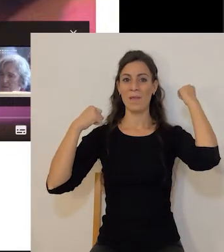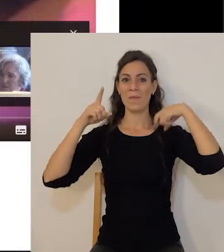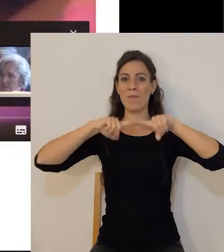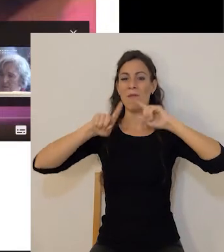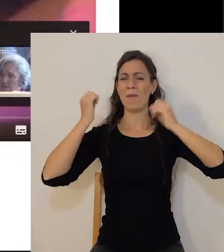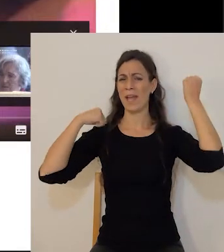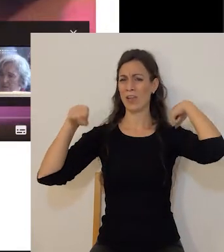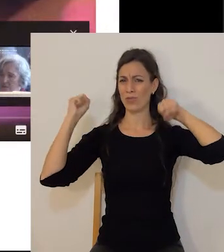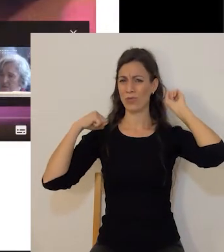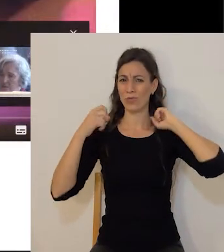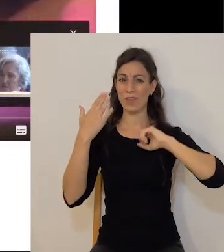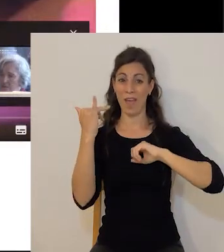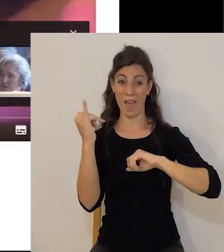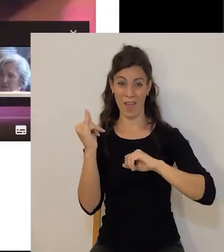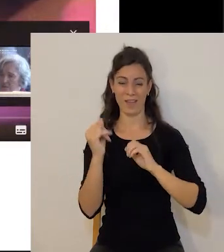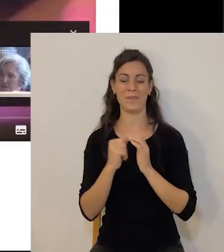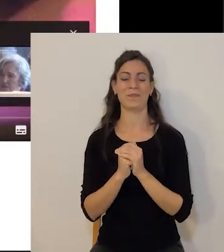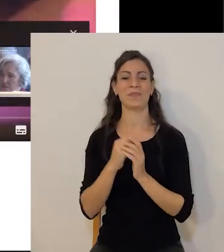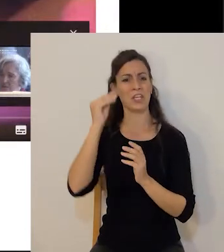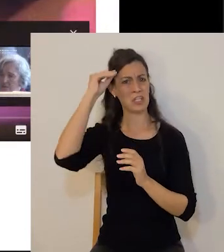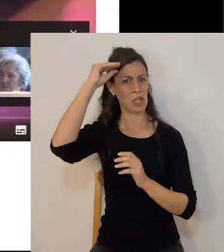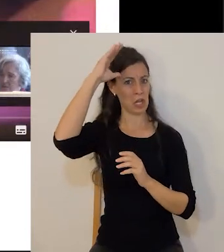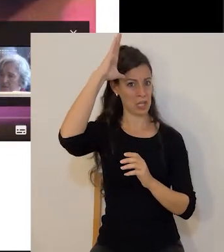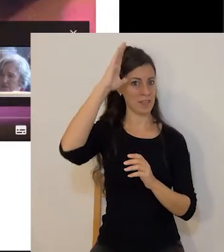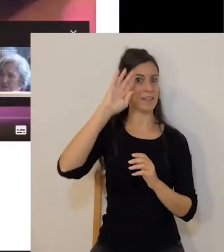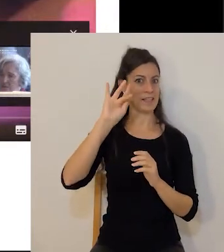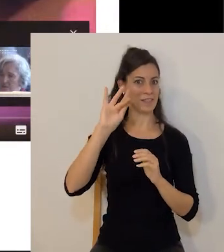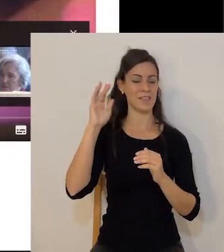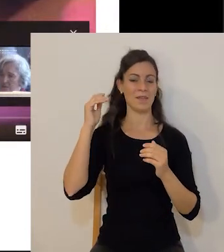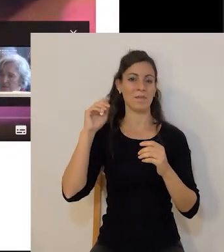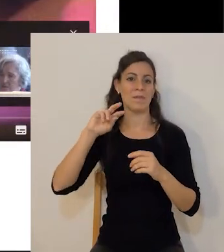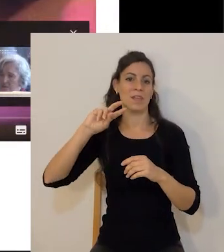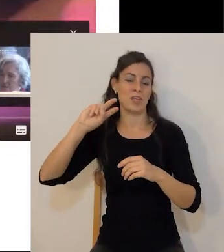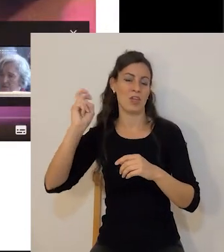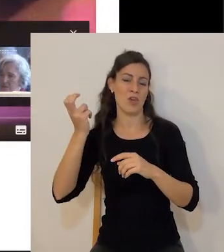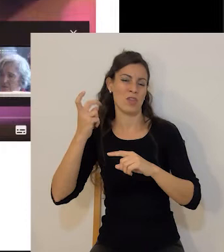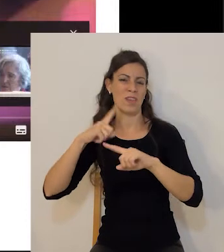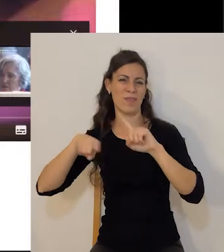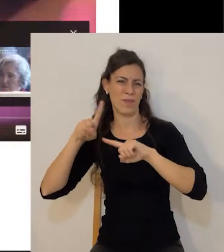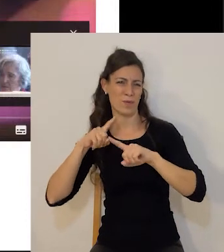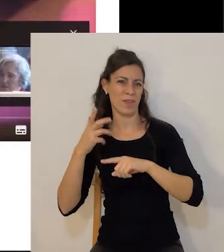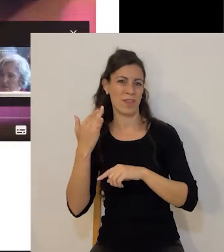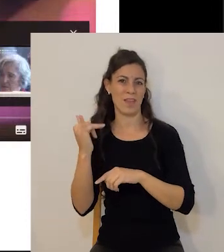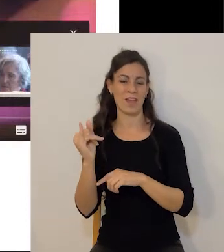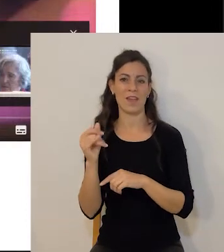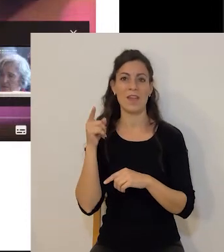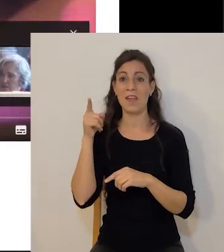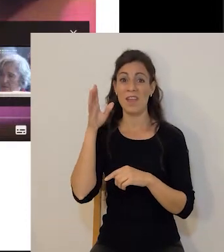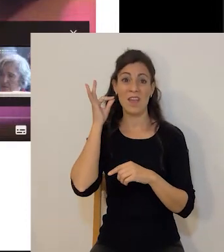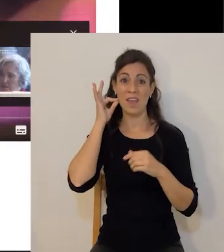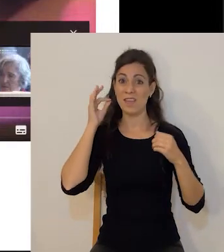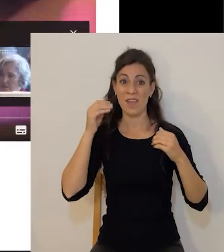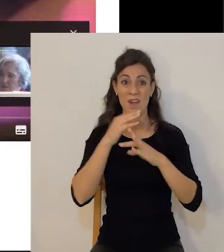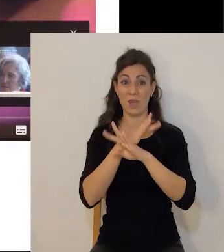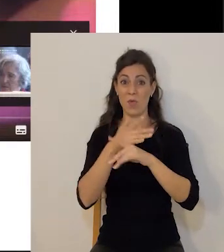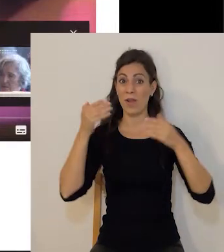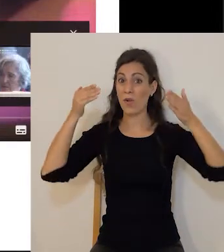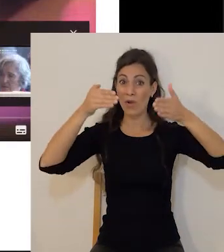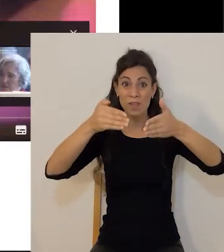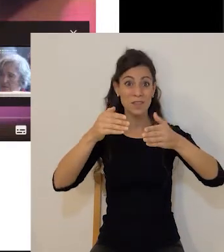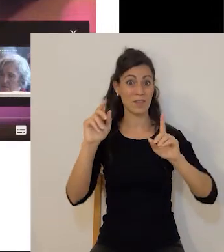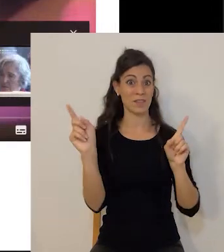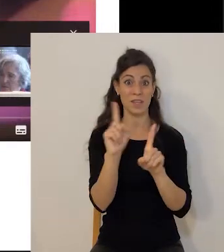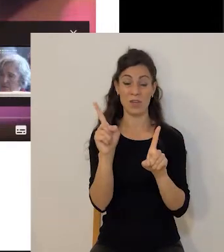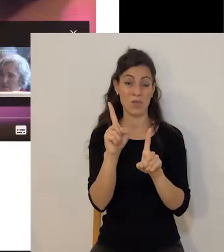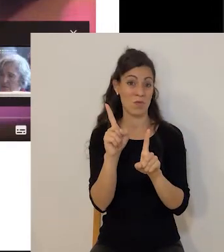de conducta. Hay una mezcla, problemas de conducta y otras dificultades. Tenemos una niñita que no puede concentrarse ni siquiera en el juego, porque es